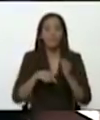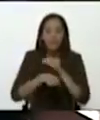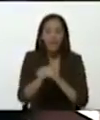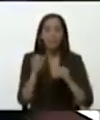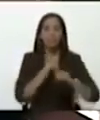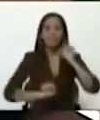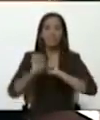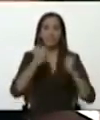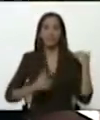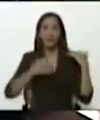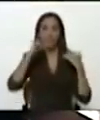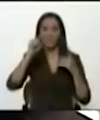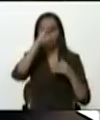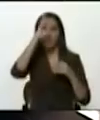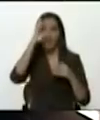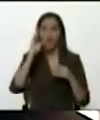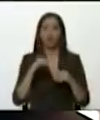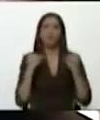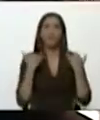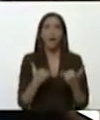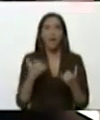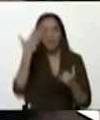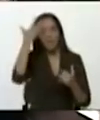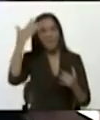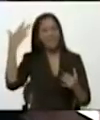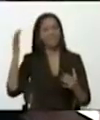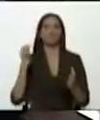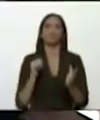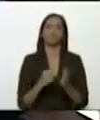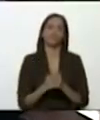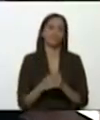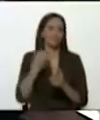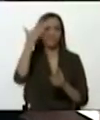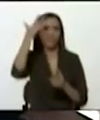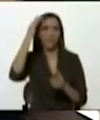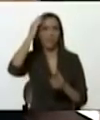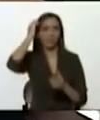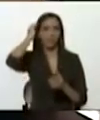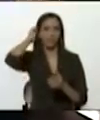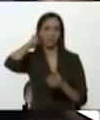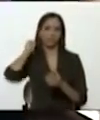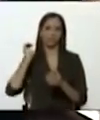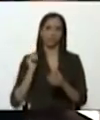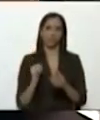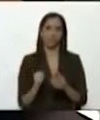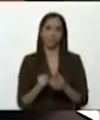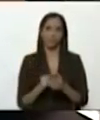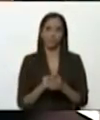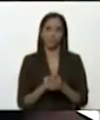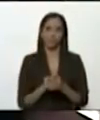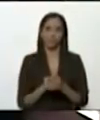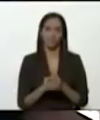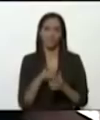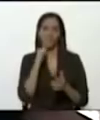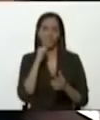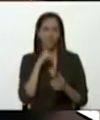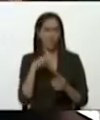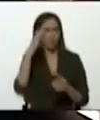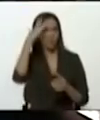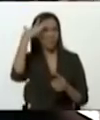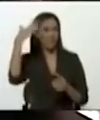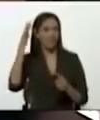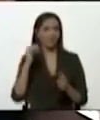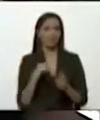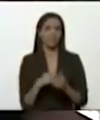Maduro y a Diosdado Cabello. Ahora bien, imaginémonos en el escenario hipotético. En los paralelismos históricos imaginarios.